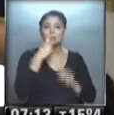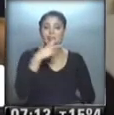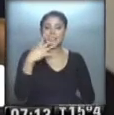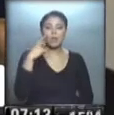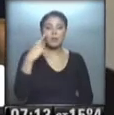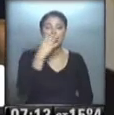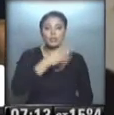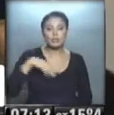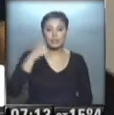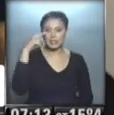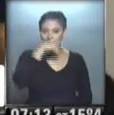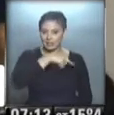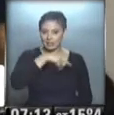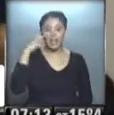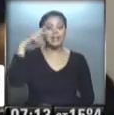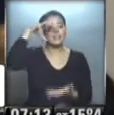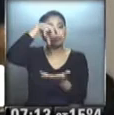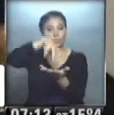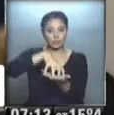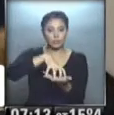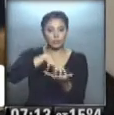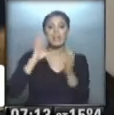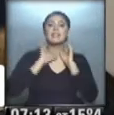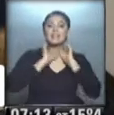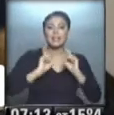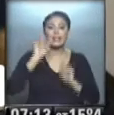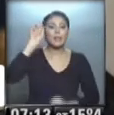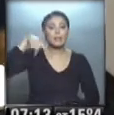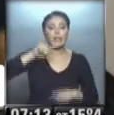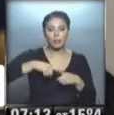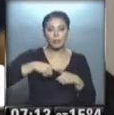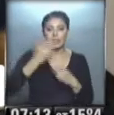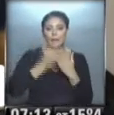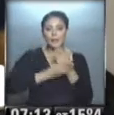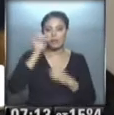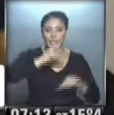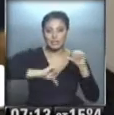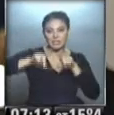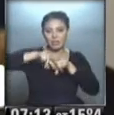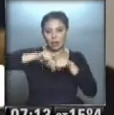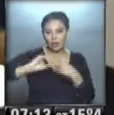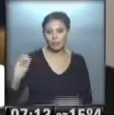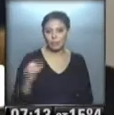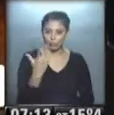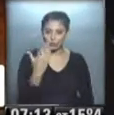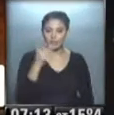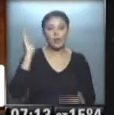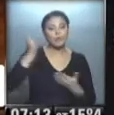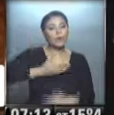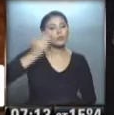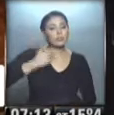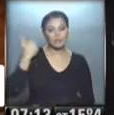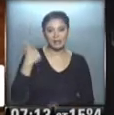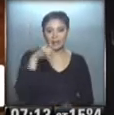25.467 la institución gestionada por la secretaria de planeamiento y políticas del ministerio de ciencia tecnología e innovación productiva de la